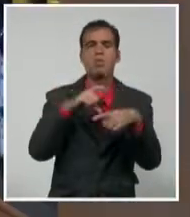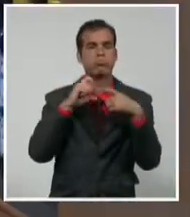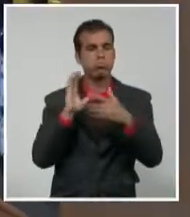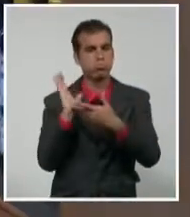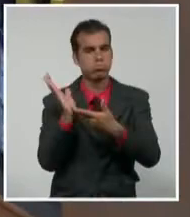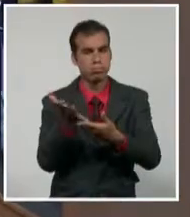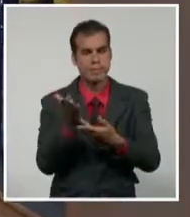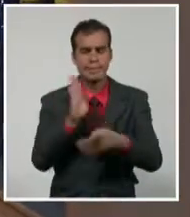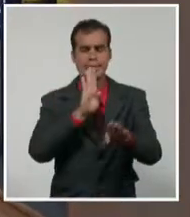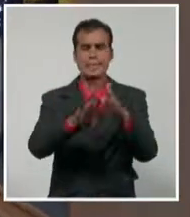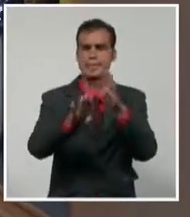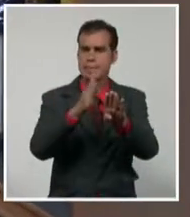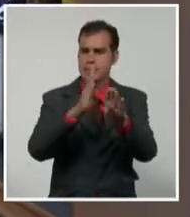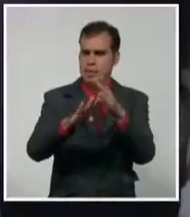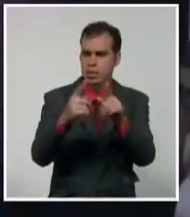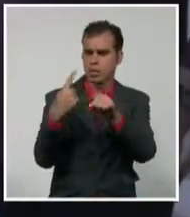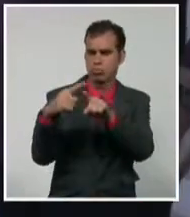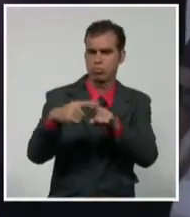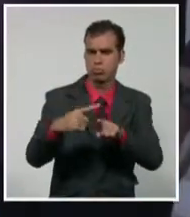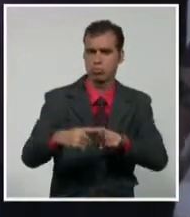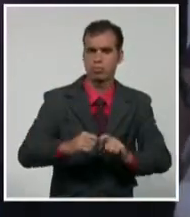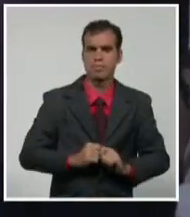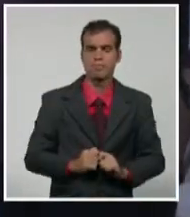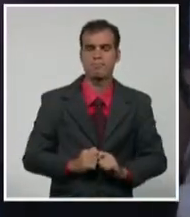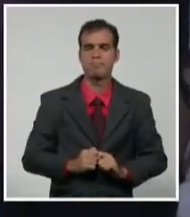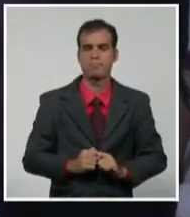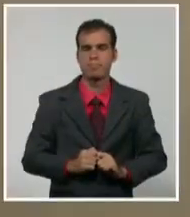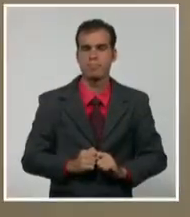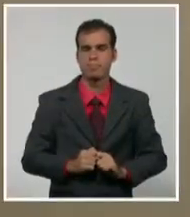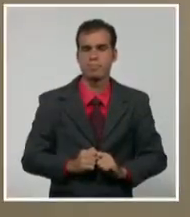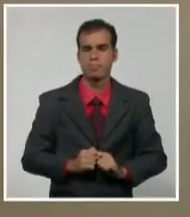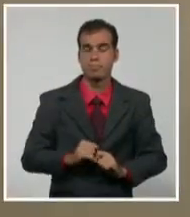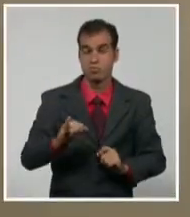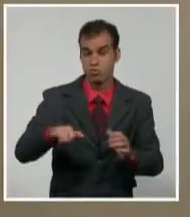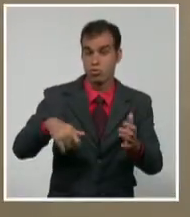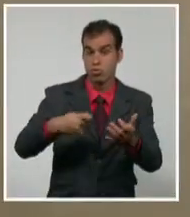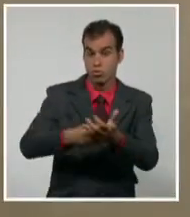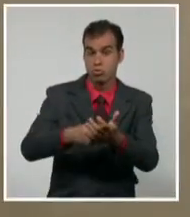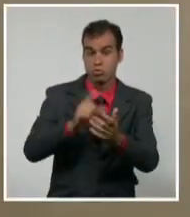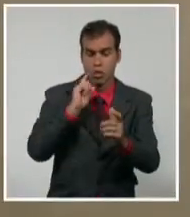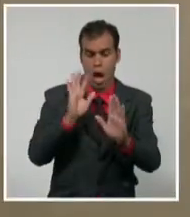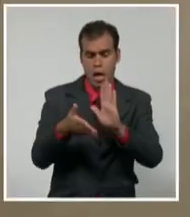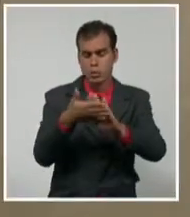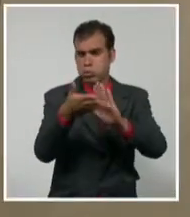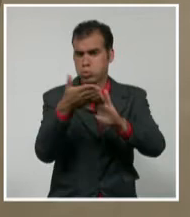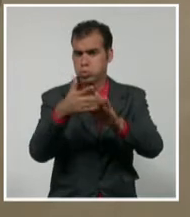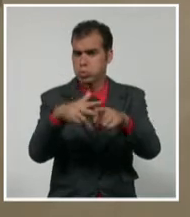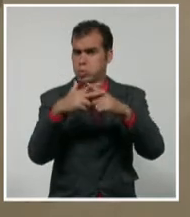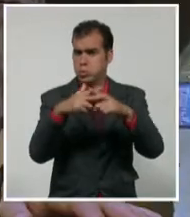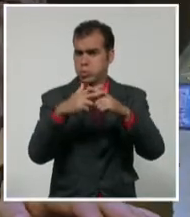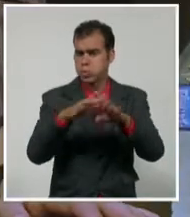de tiendas karakul en una primera etapa la inversión rebasa el 90 por ciento de ejecución